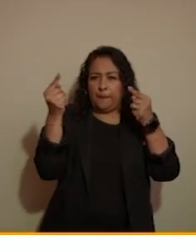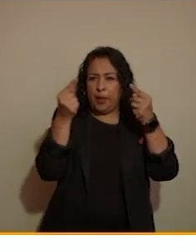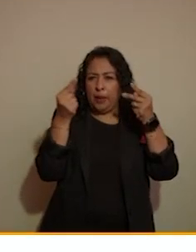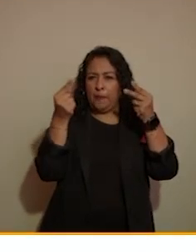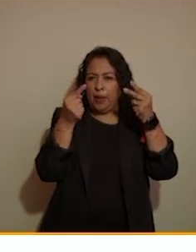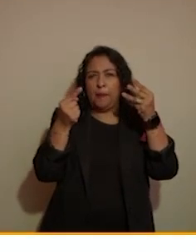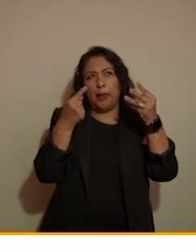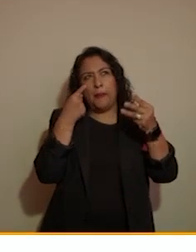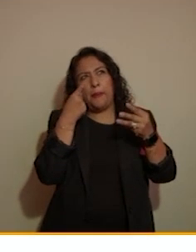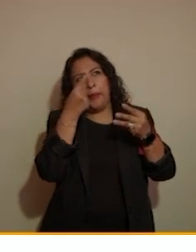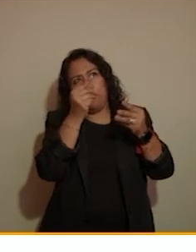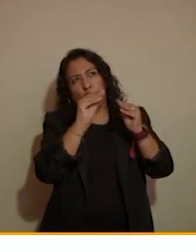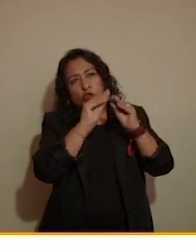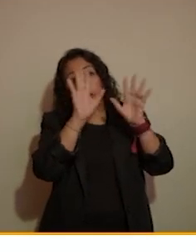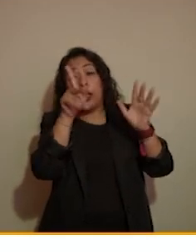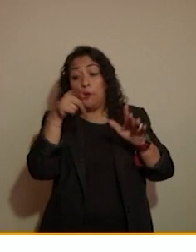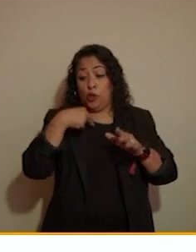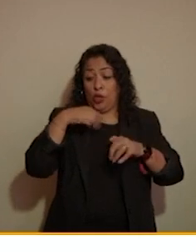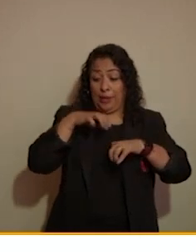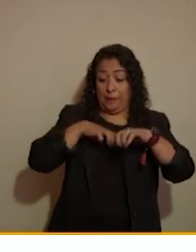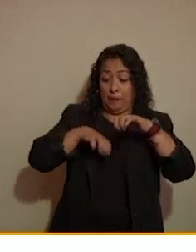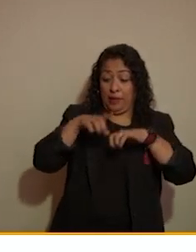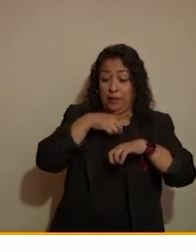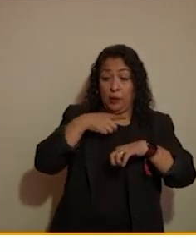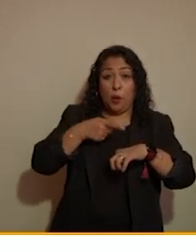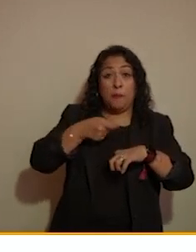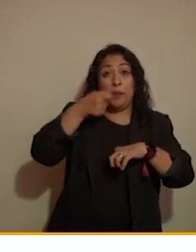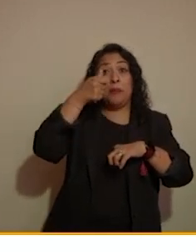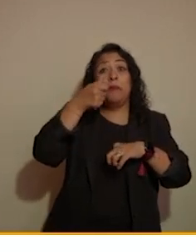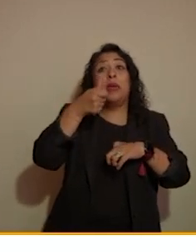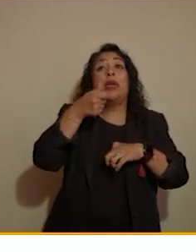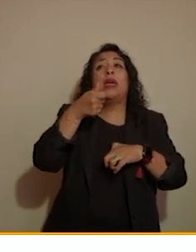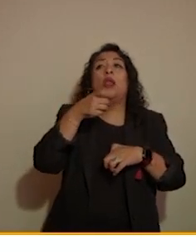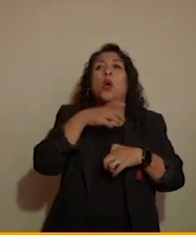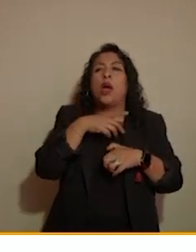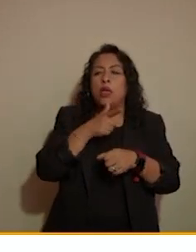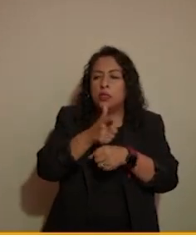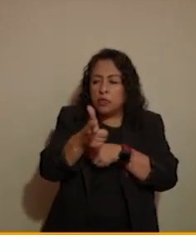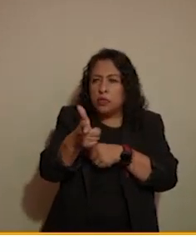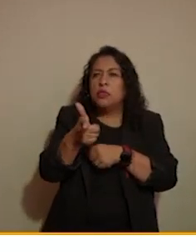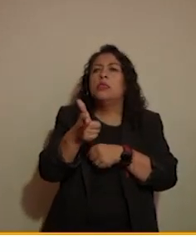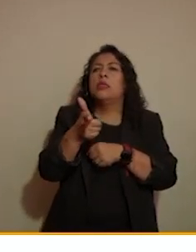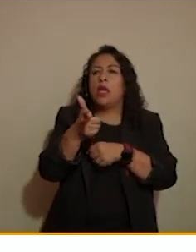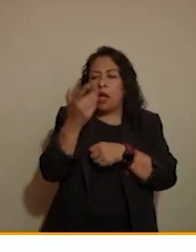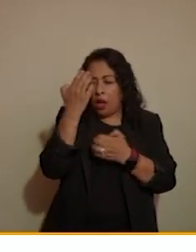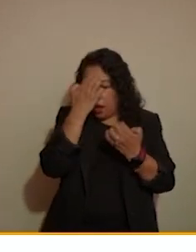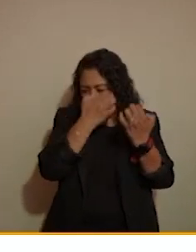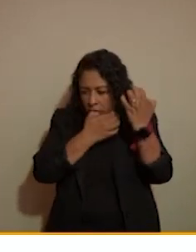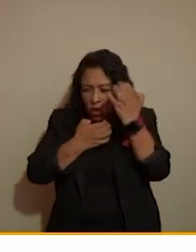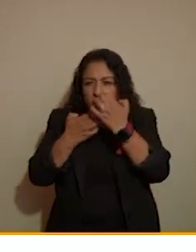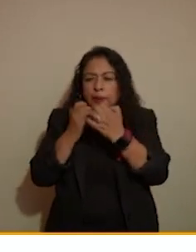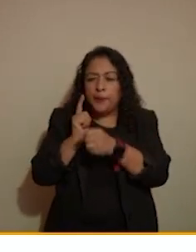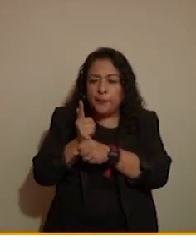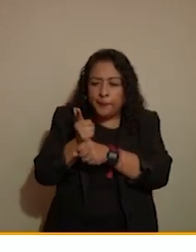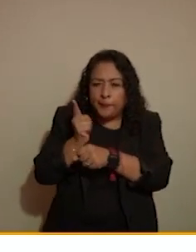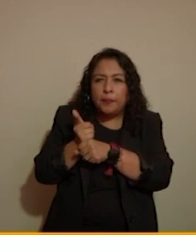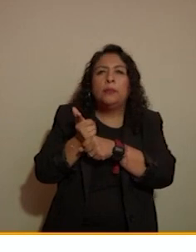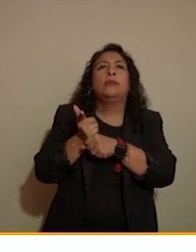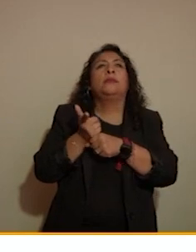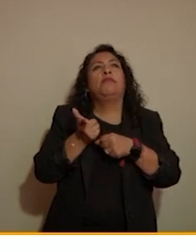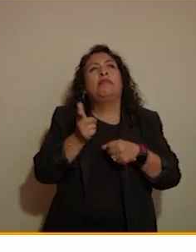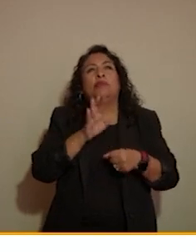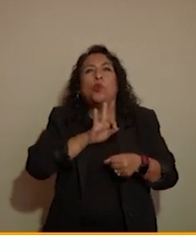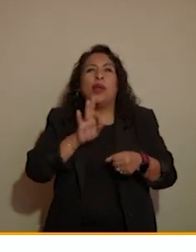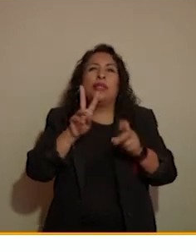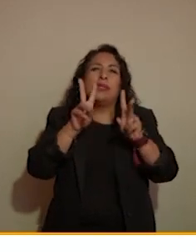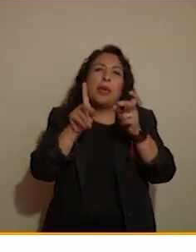muy visibles. Una empresa tiene que empezar por desarrollar un diagnóstico, como ya lo dije, identificando los posibles